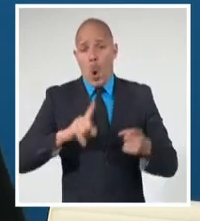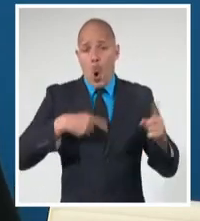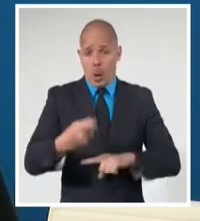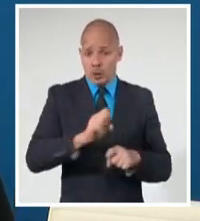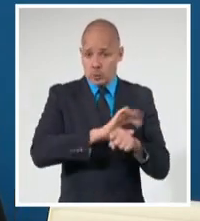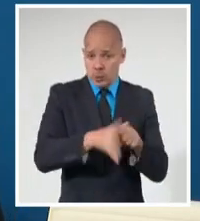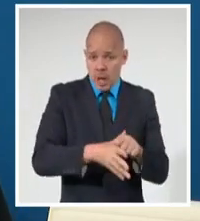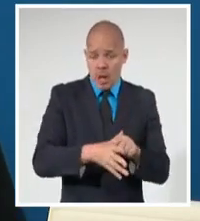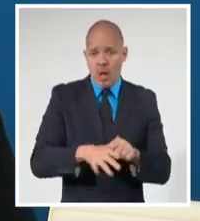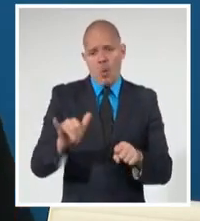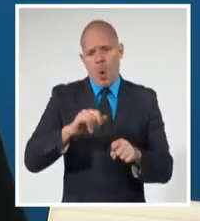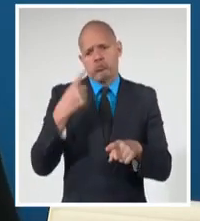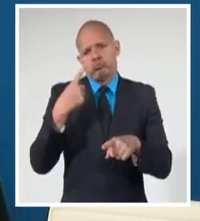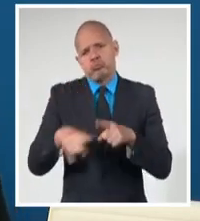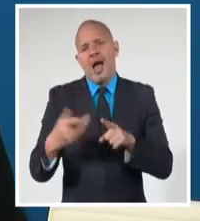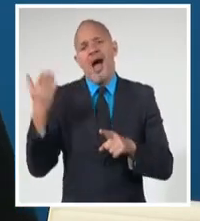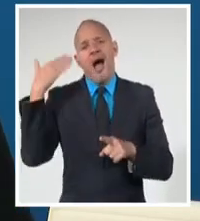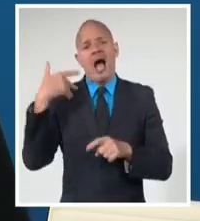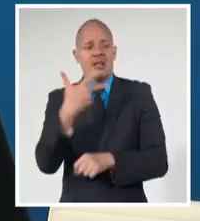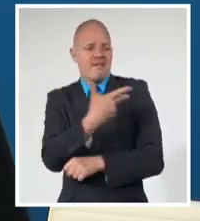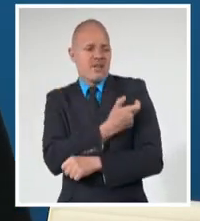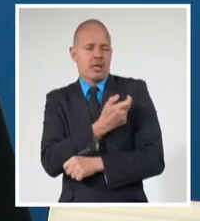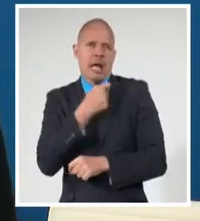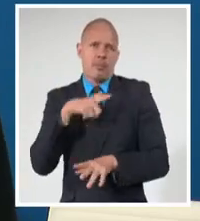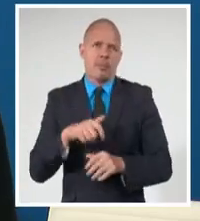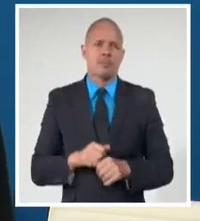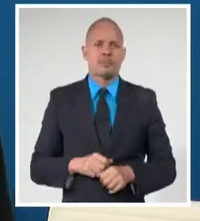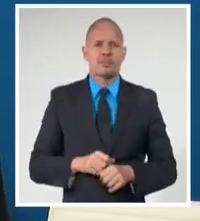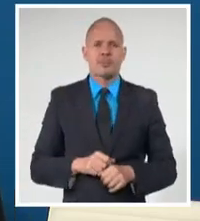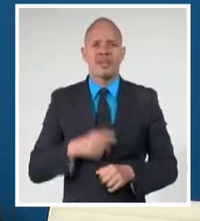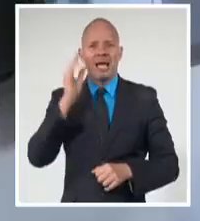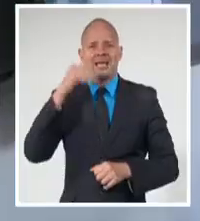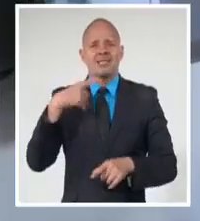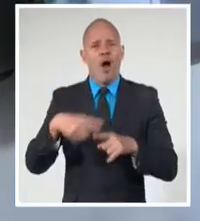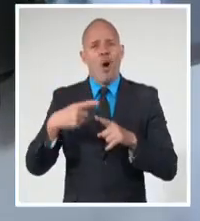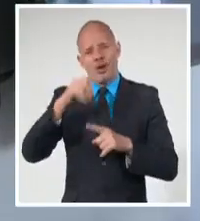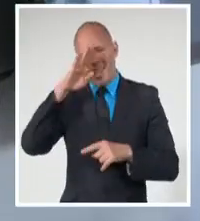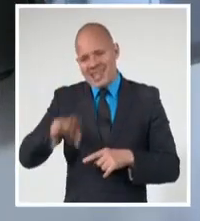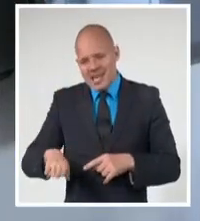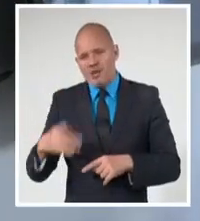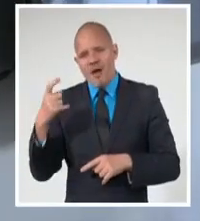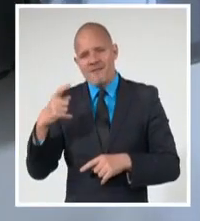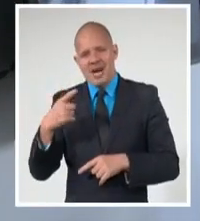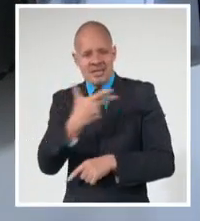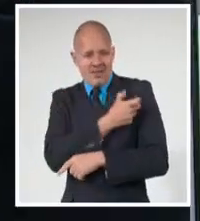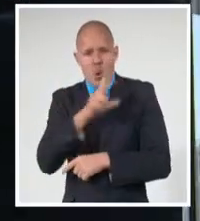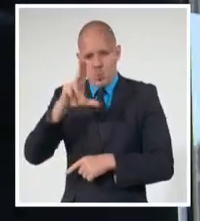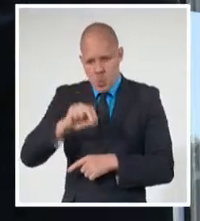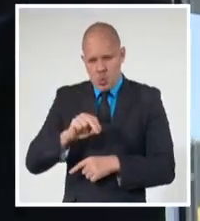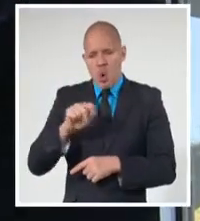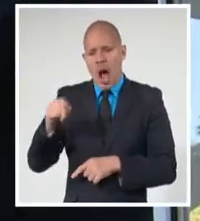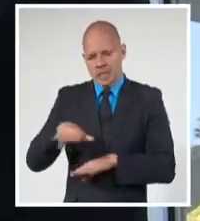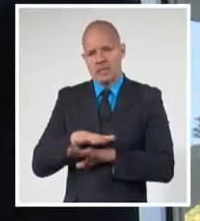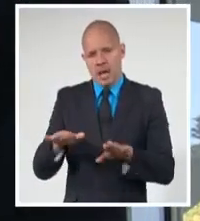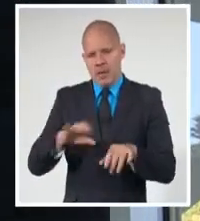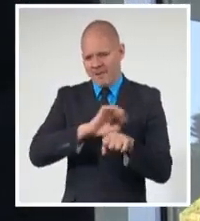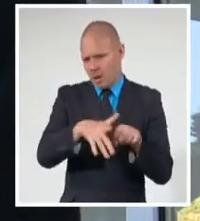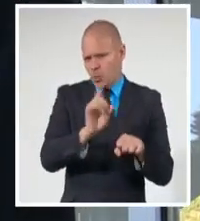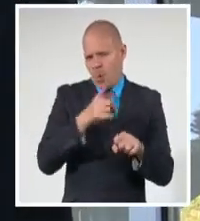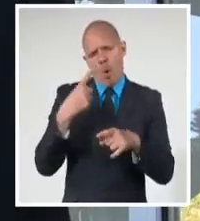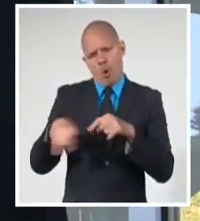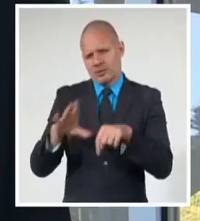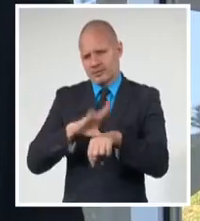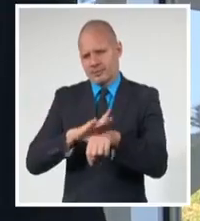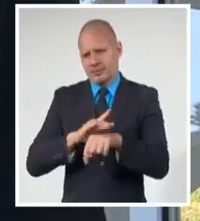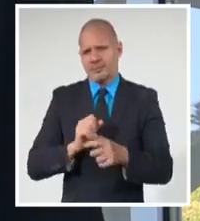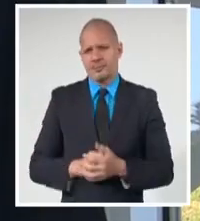algunas de las que venían prácticamente terminando, por ejemplo, vacunas de neumococo para los niños. La reanimación del inmueble forma parte de un amplio programa